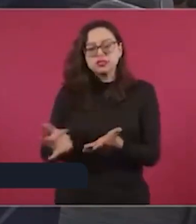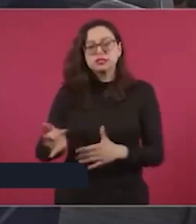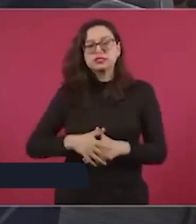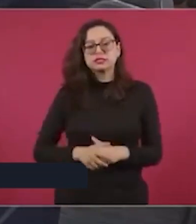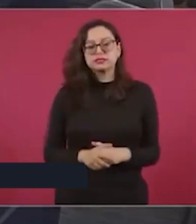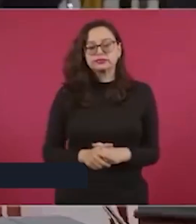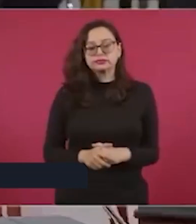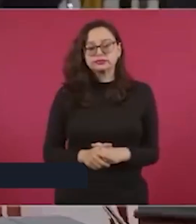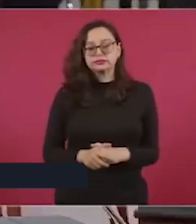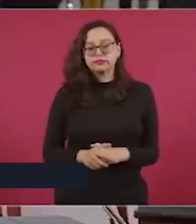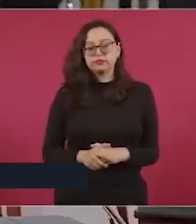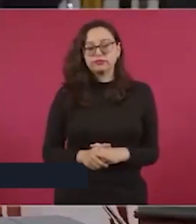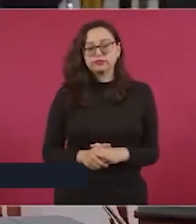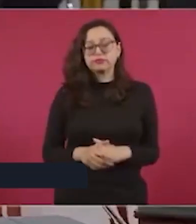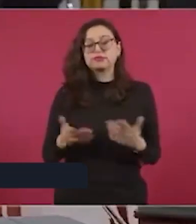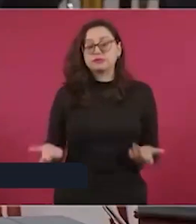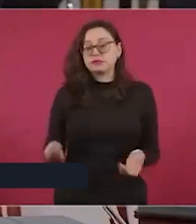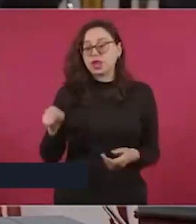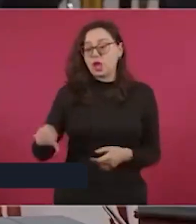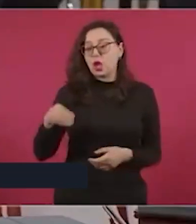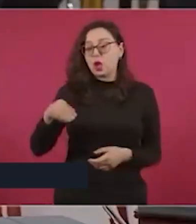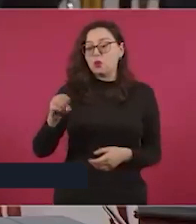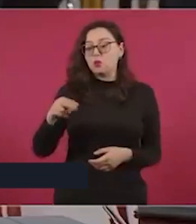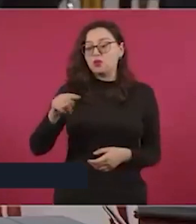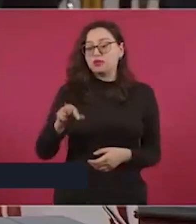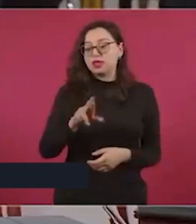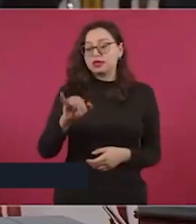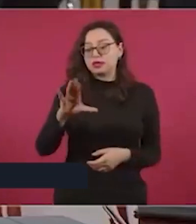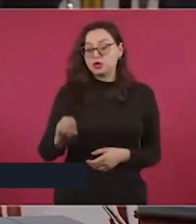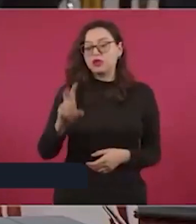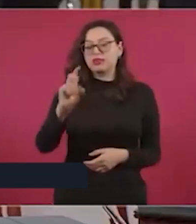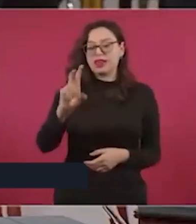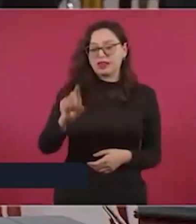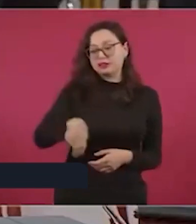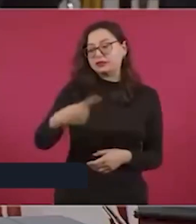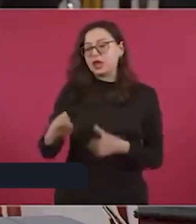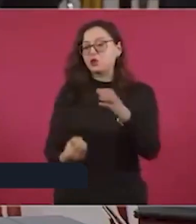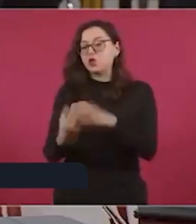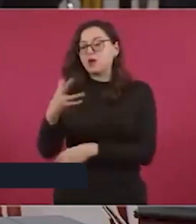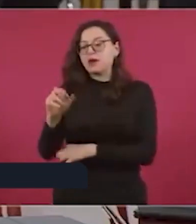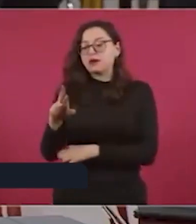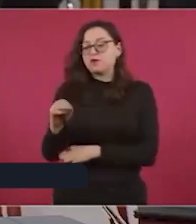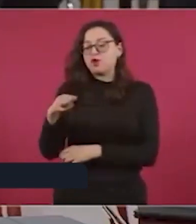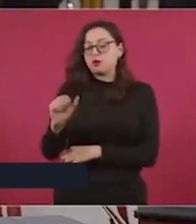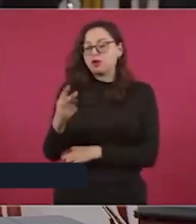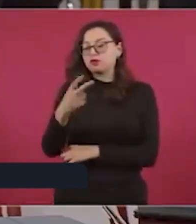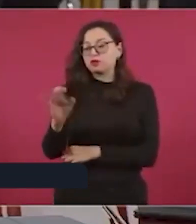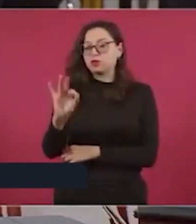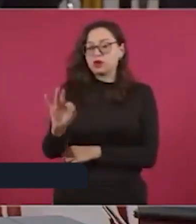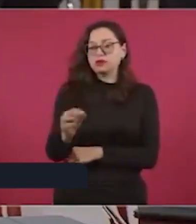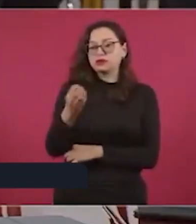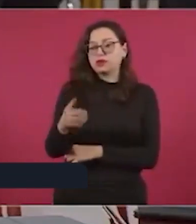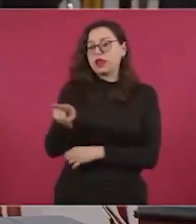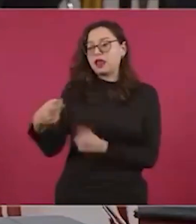por un periodo de 30 días y expresó su esperanza de que con la colaboración de las instituciones y organismos involucrados se logre